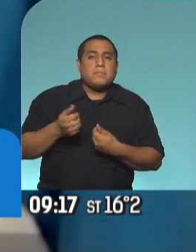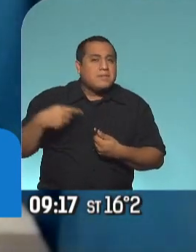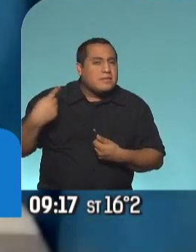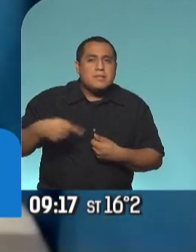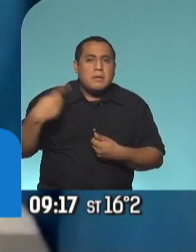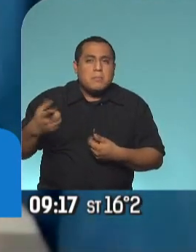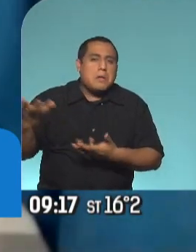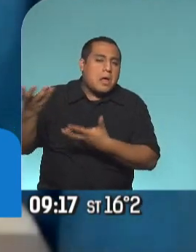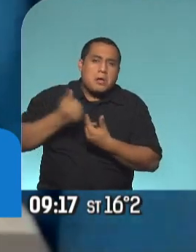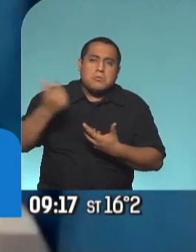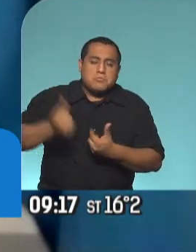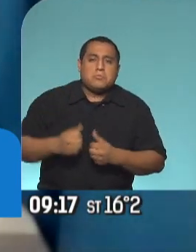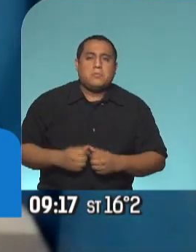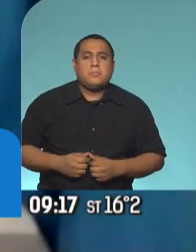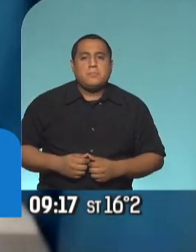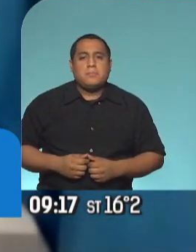alentó en este sentido.